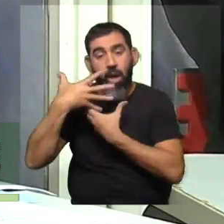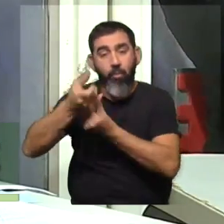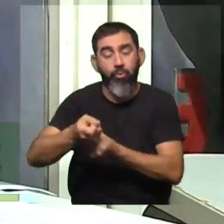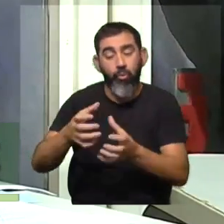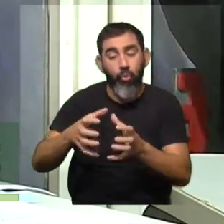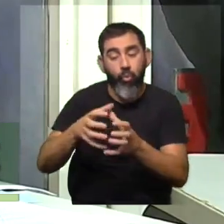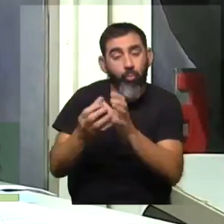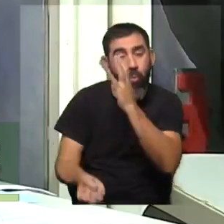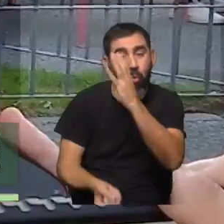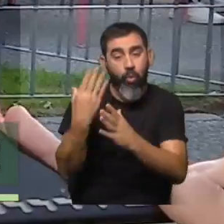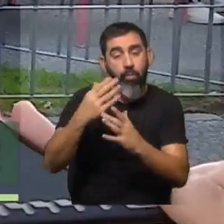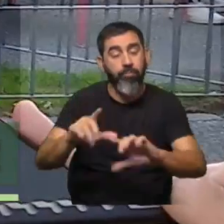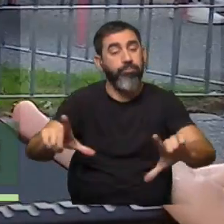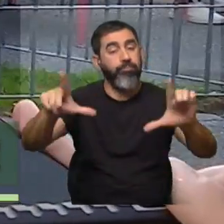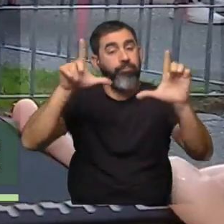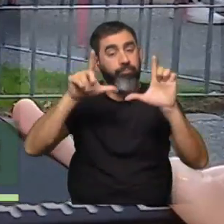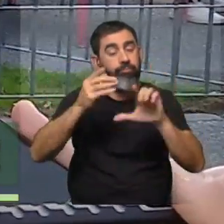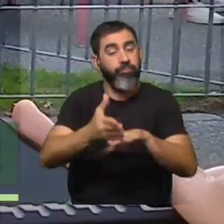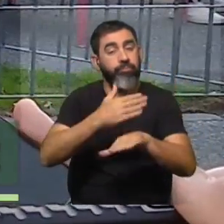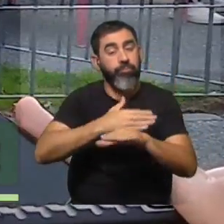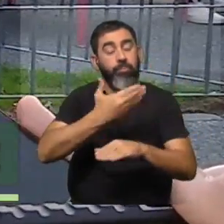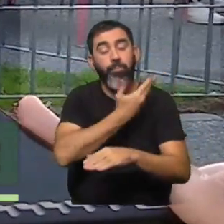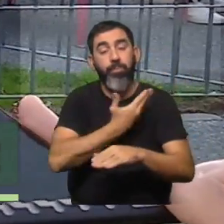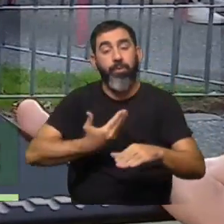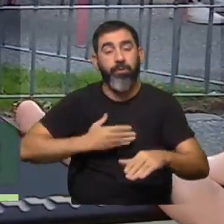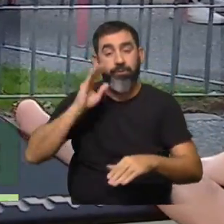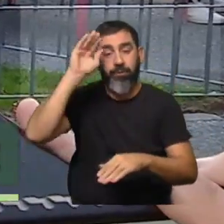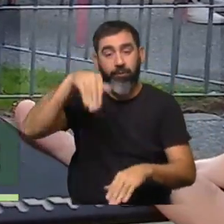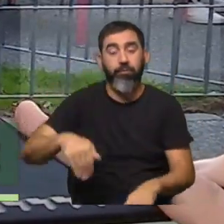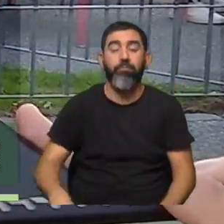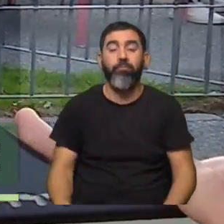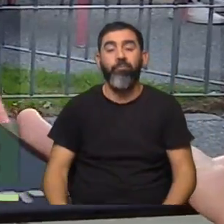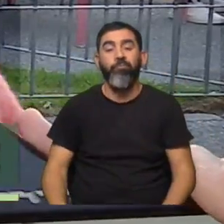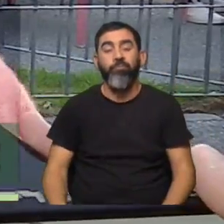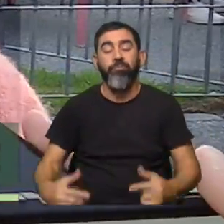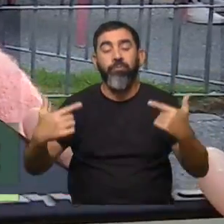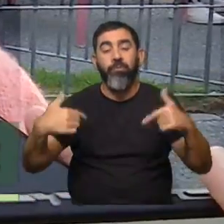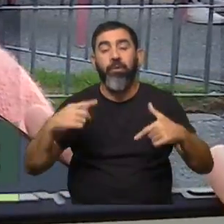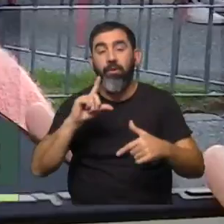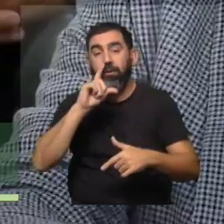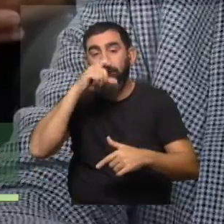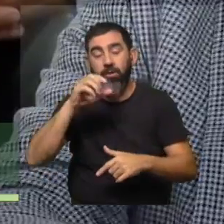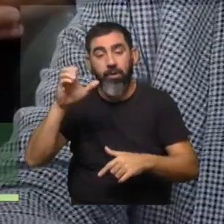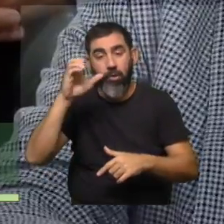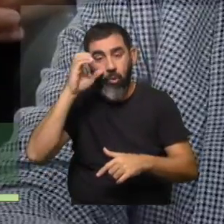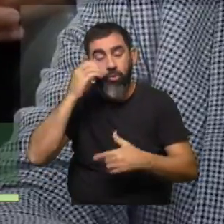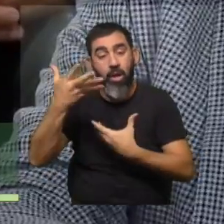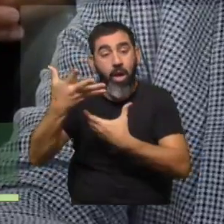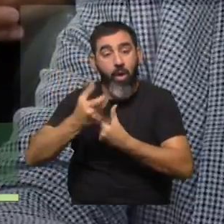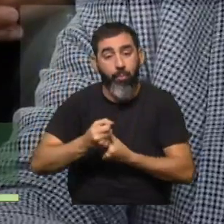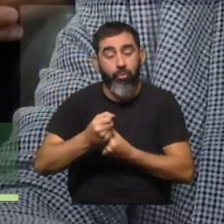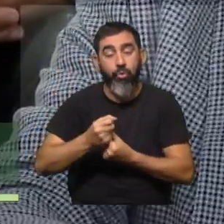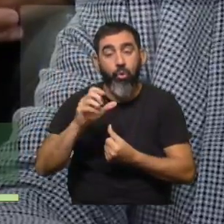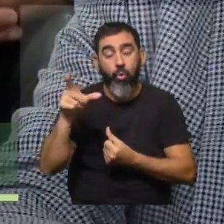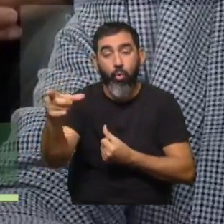nuevo sector de Cara a su eventual candidatura a la presidencia de la República la intendenta de Montevideo ya cuenta con el respaldo del partido